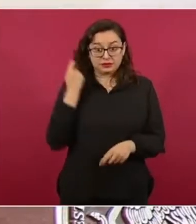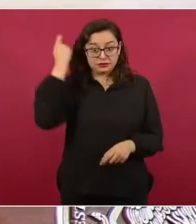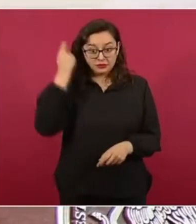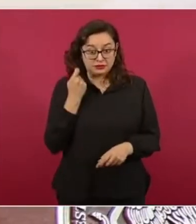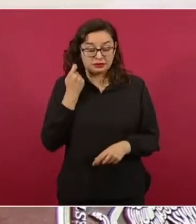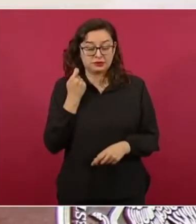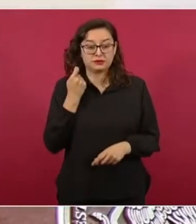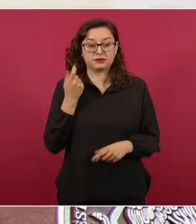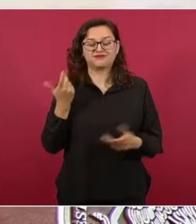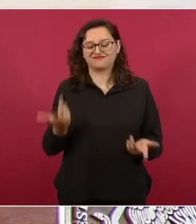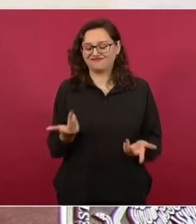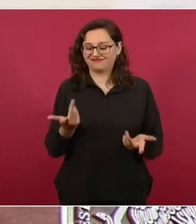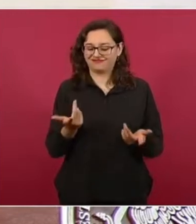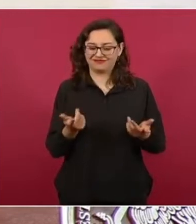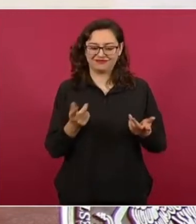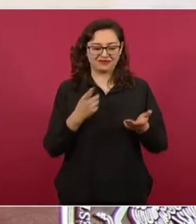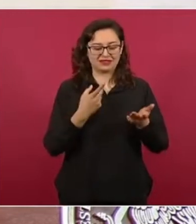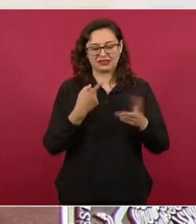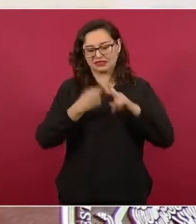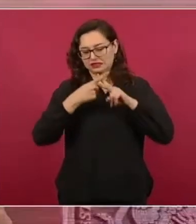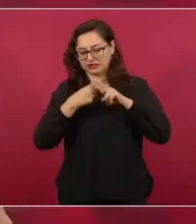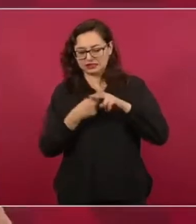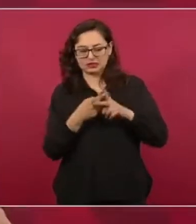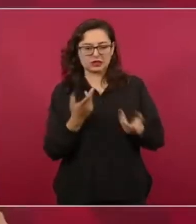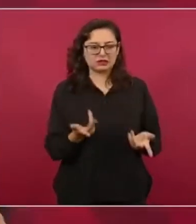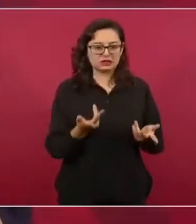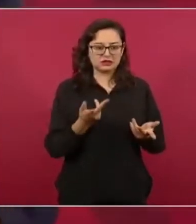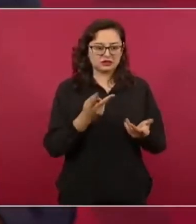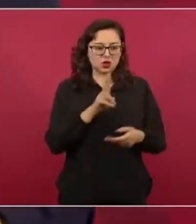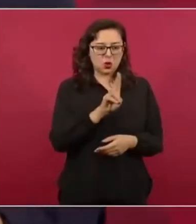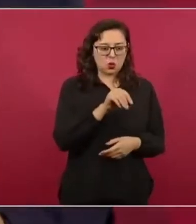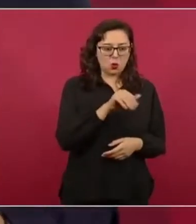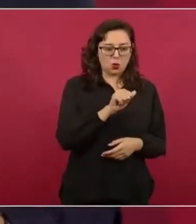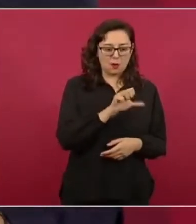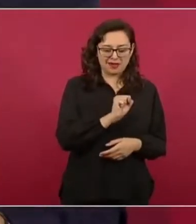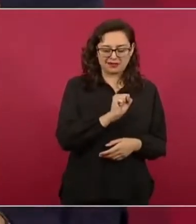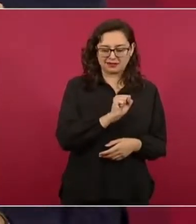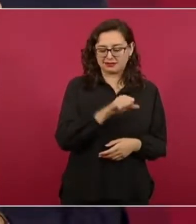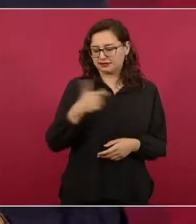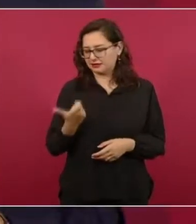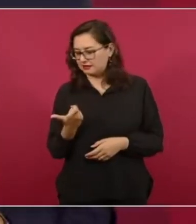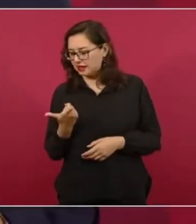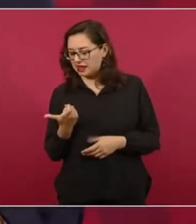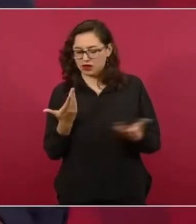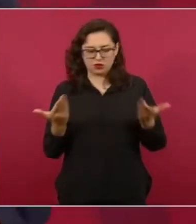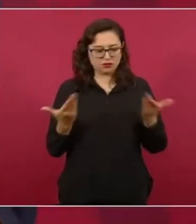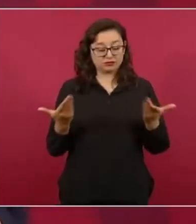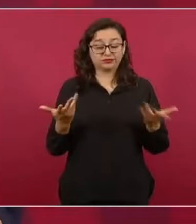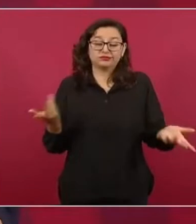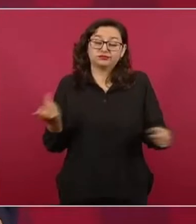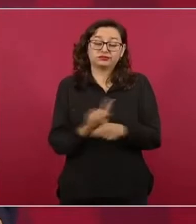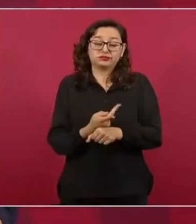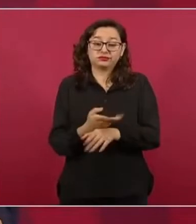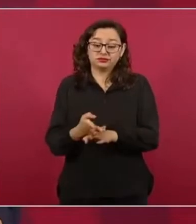lo de las UMAS tiene que ver con las políticas que se impusieron en el periodo